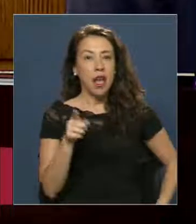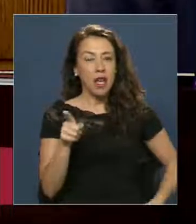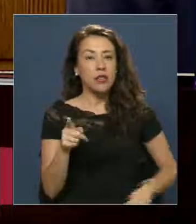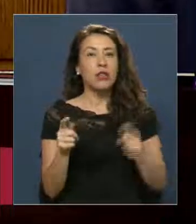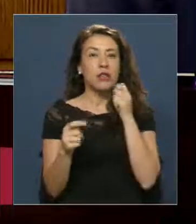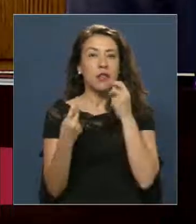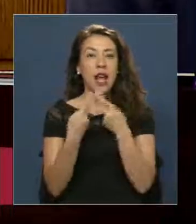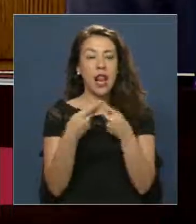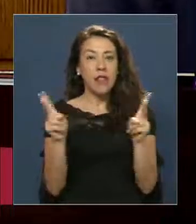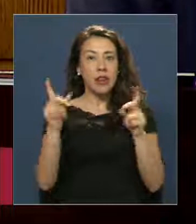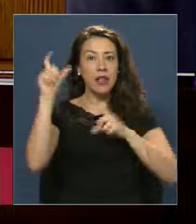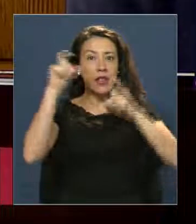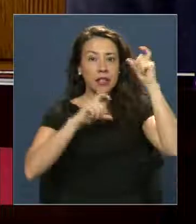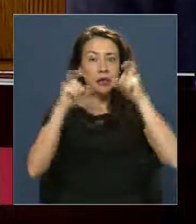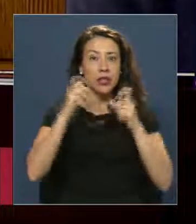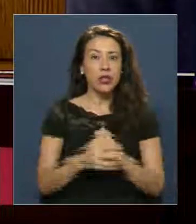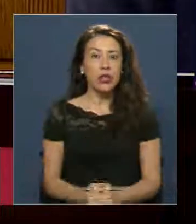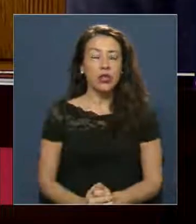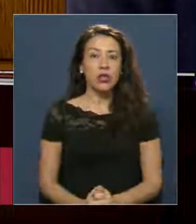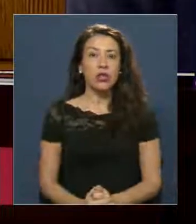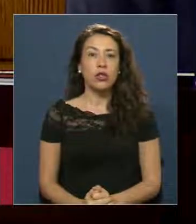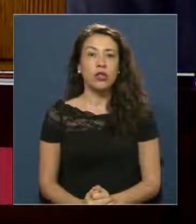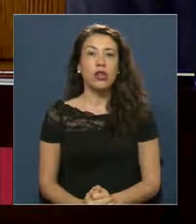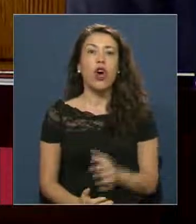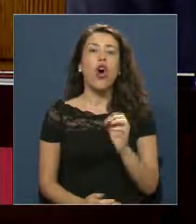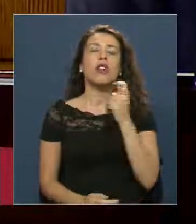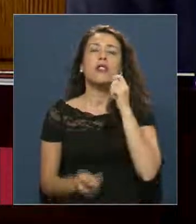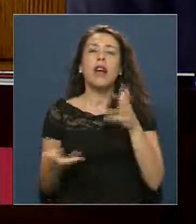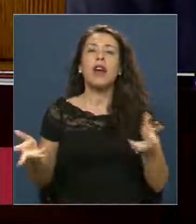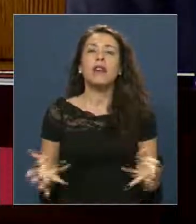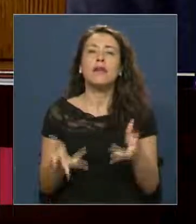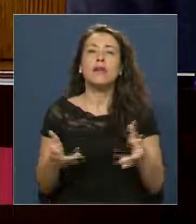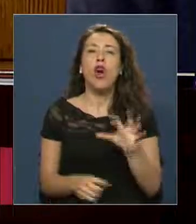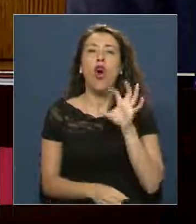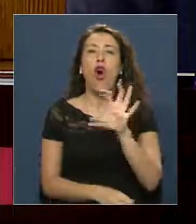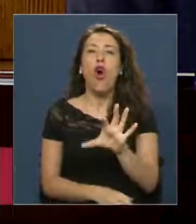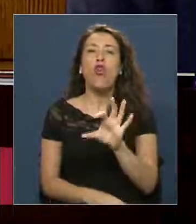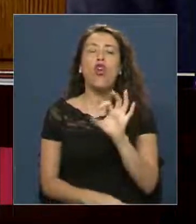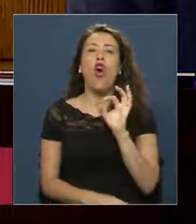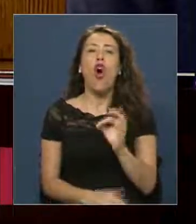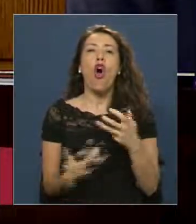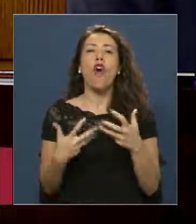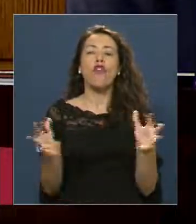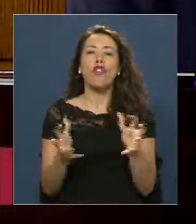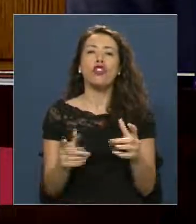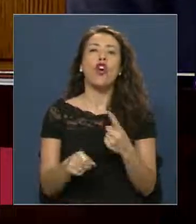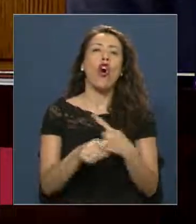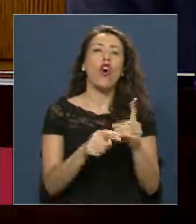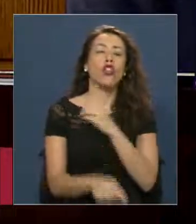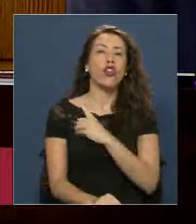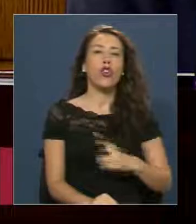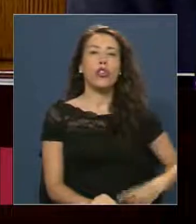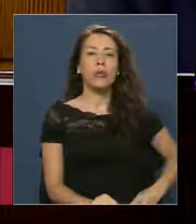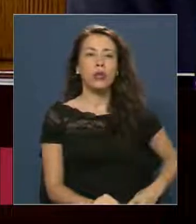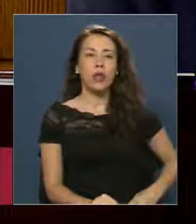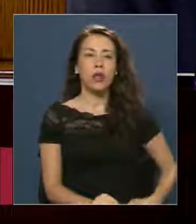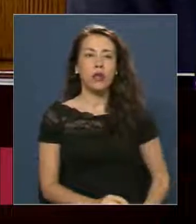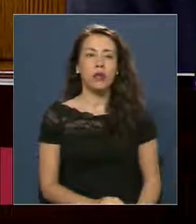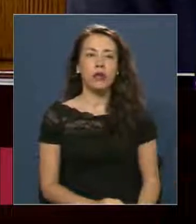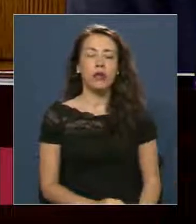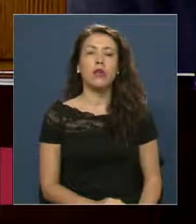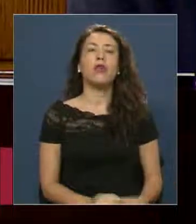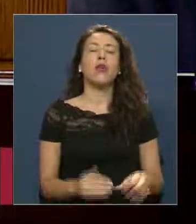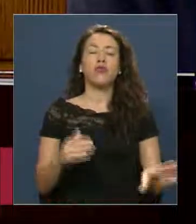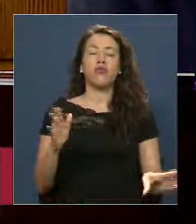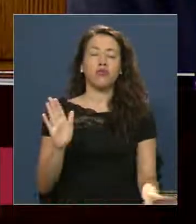de la libertad de expresión? ¿O es incitación al odio o a la violencia? Cuando otro diputado o diputada sube